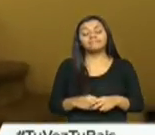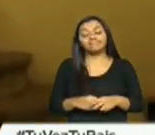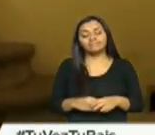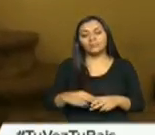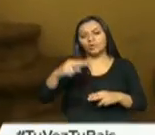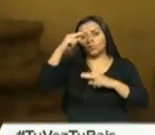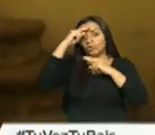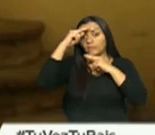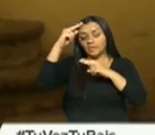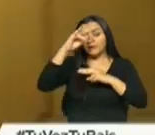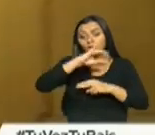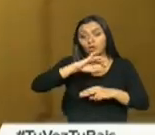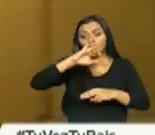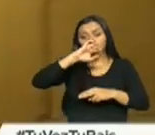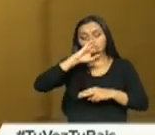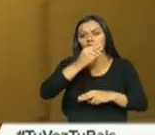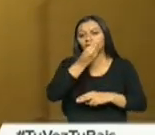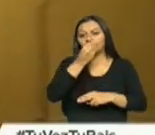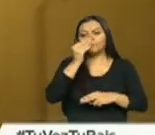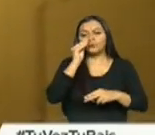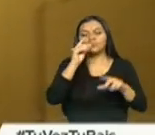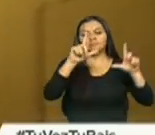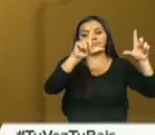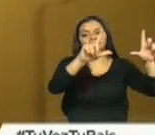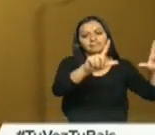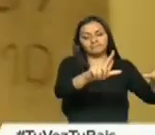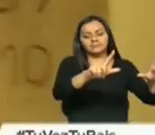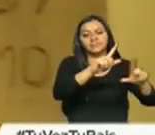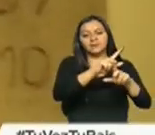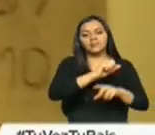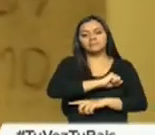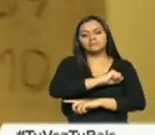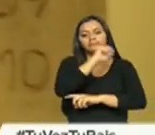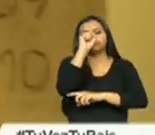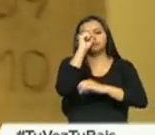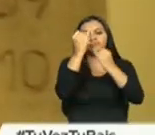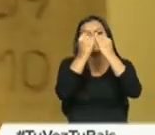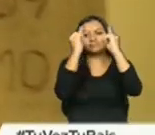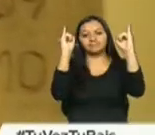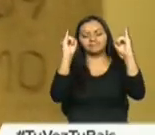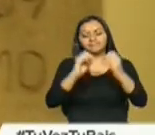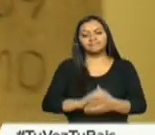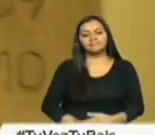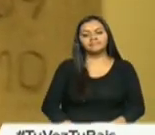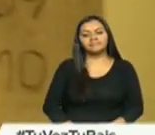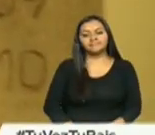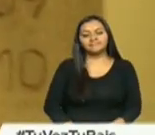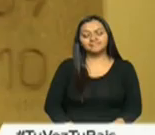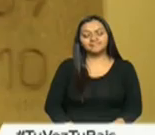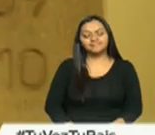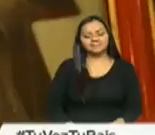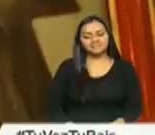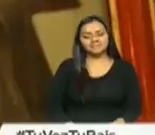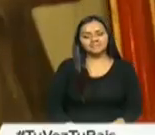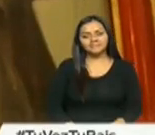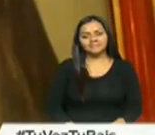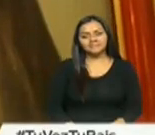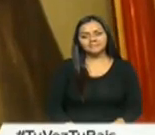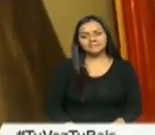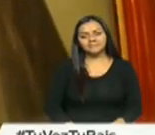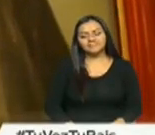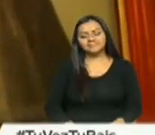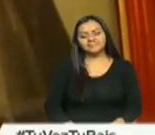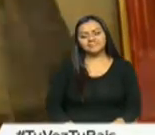al obispo, se depositó una ofrenda floral en el monumento a los próceres de la Plaza de la Independencia. Cristina Pavón,